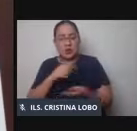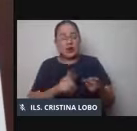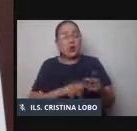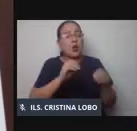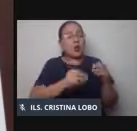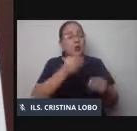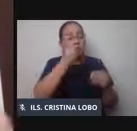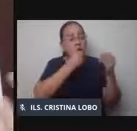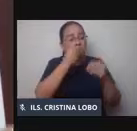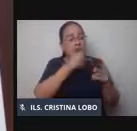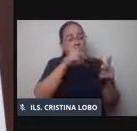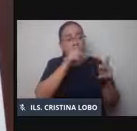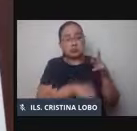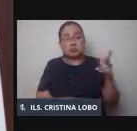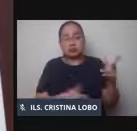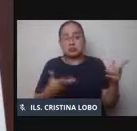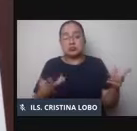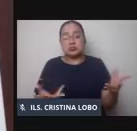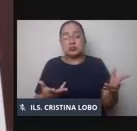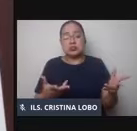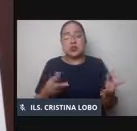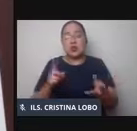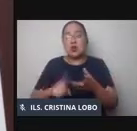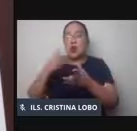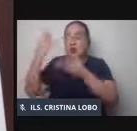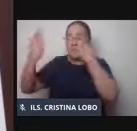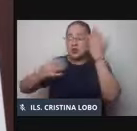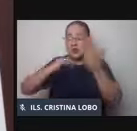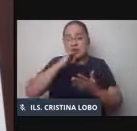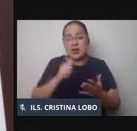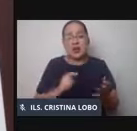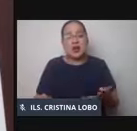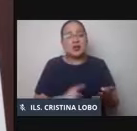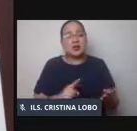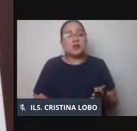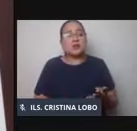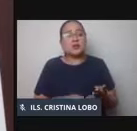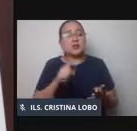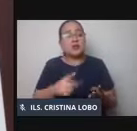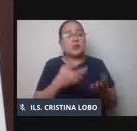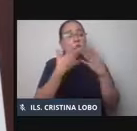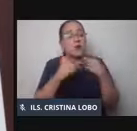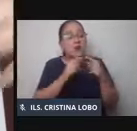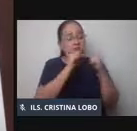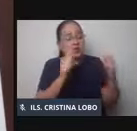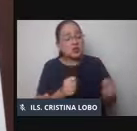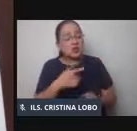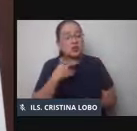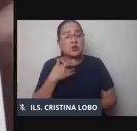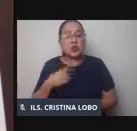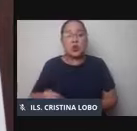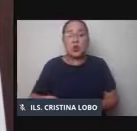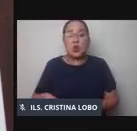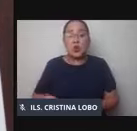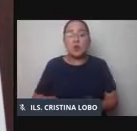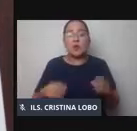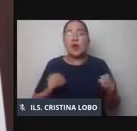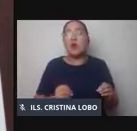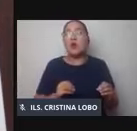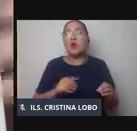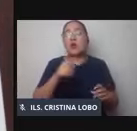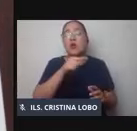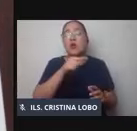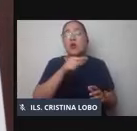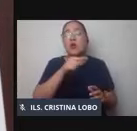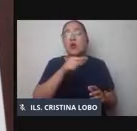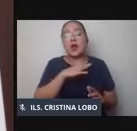dieta, culpables por no haber estudiado, culpables por no habernos titulado, culpables por no haber llegado